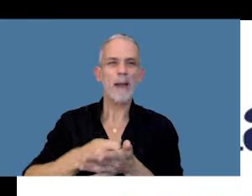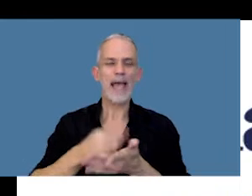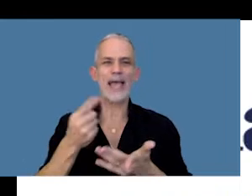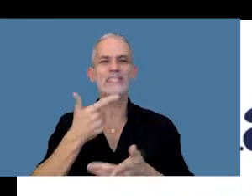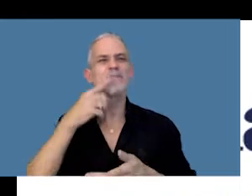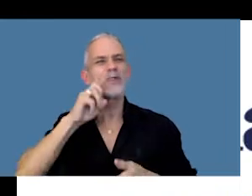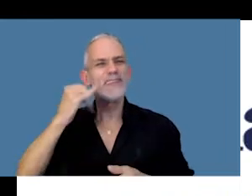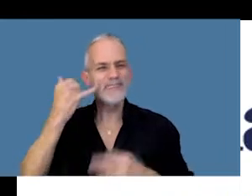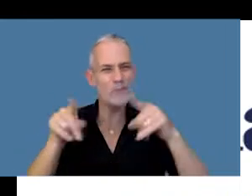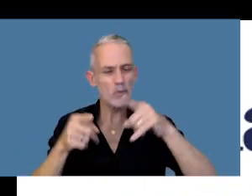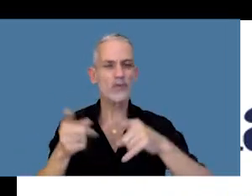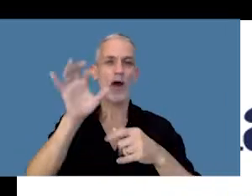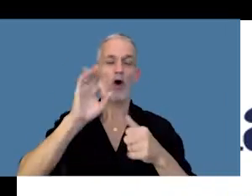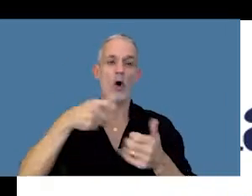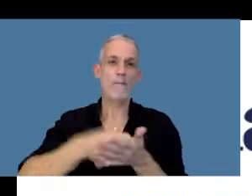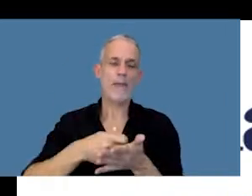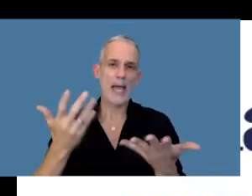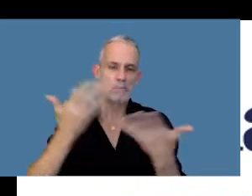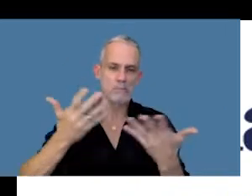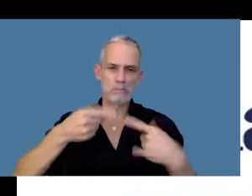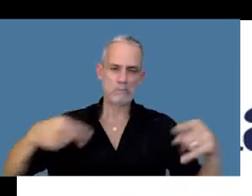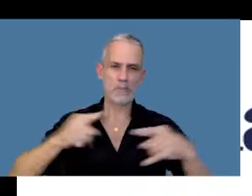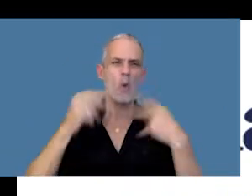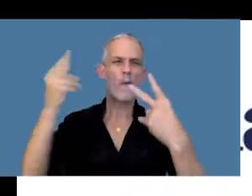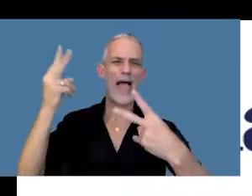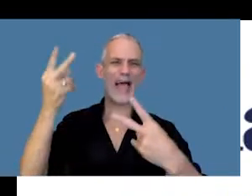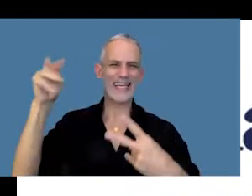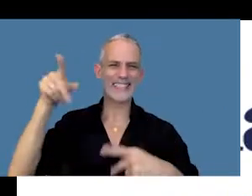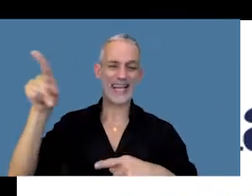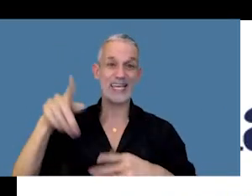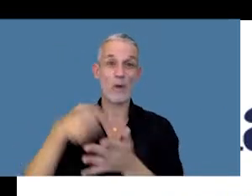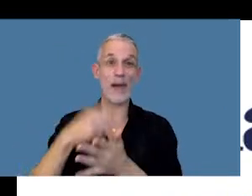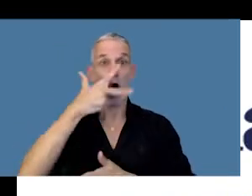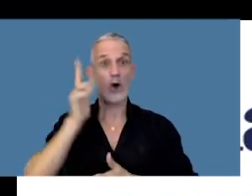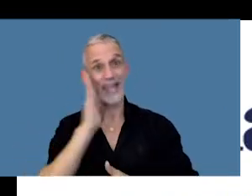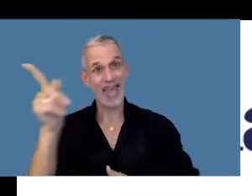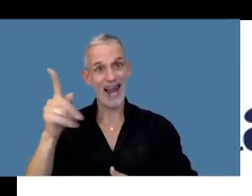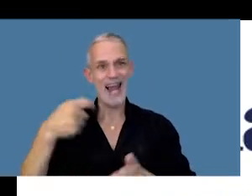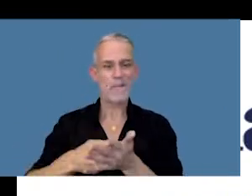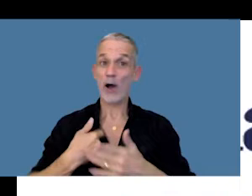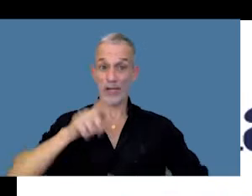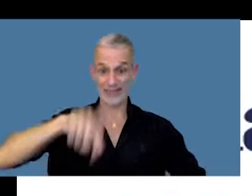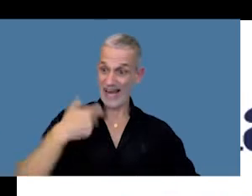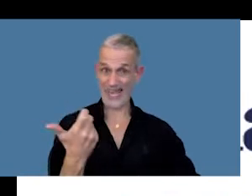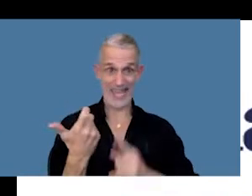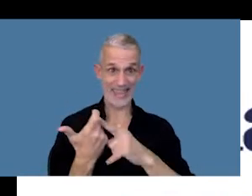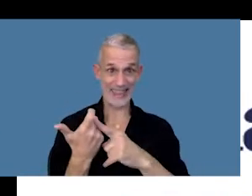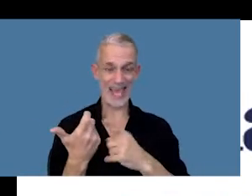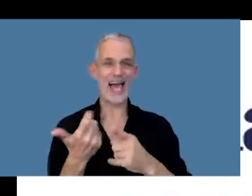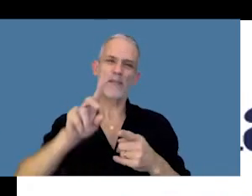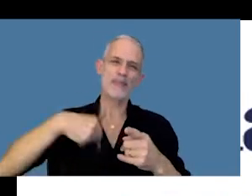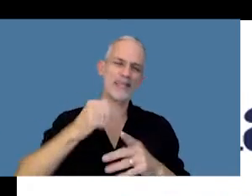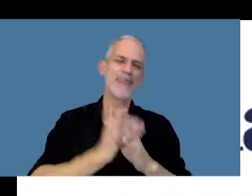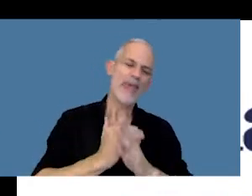Spotify, pagué un viaje al exterior y pagué la hotelería. Con mi tarjeta de crédito, tarjeta de compra